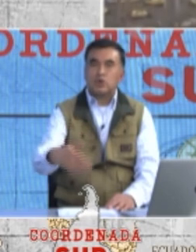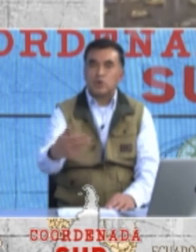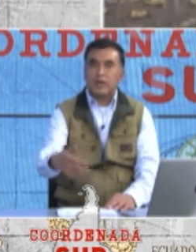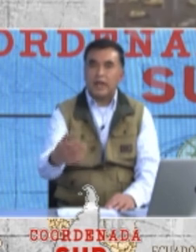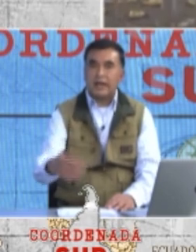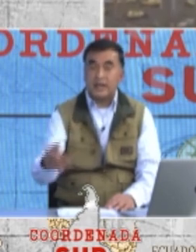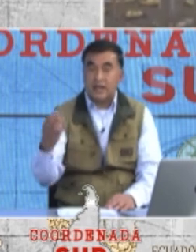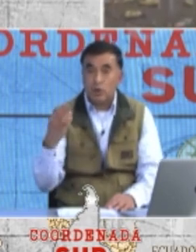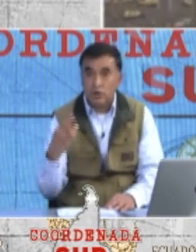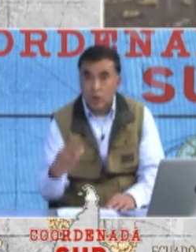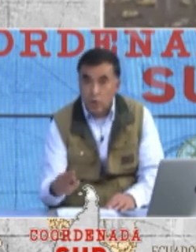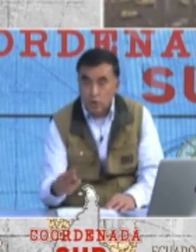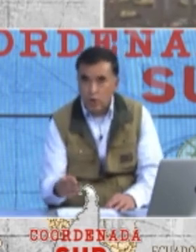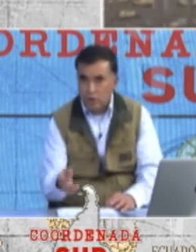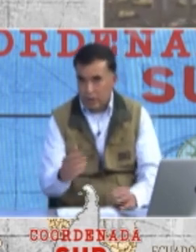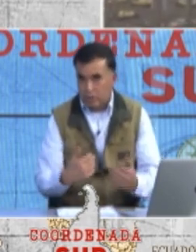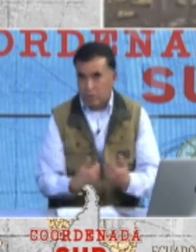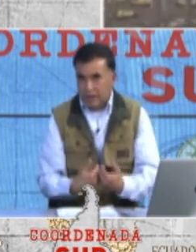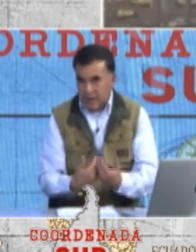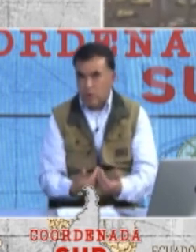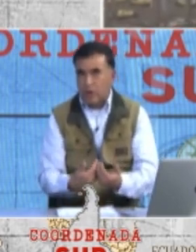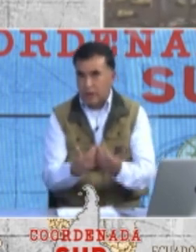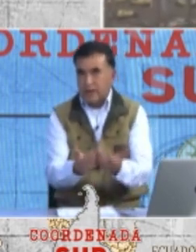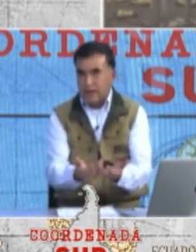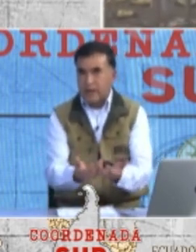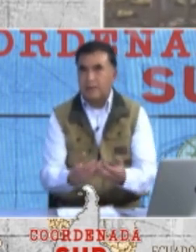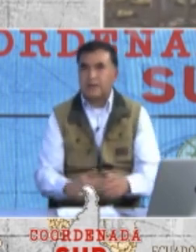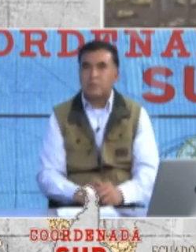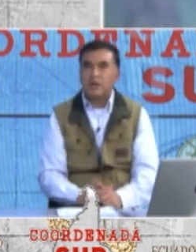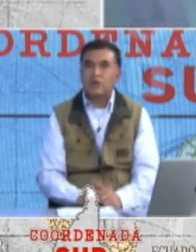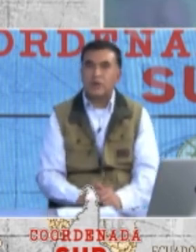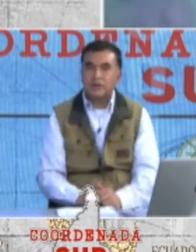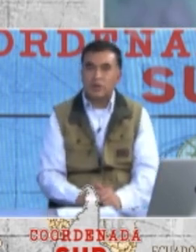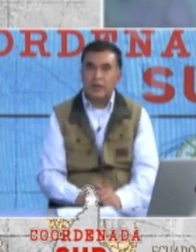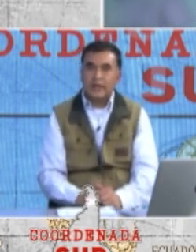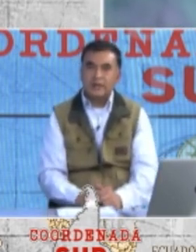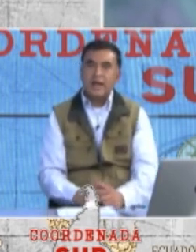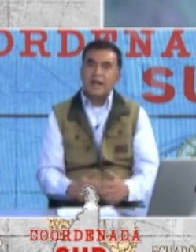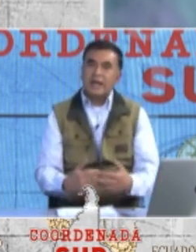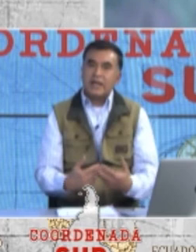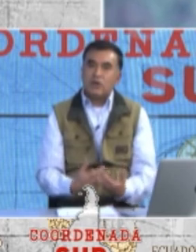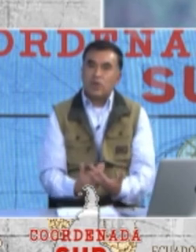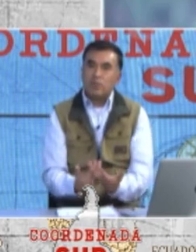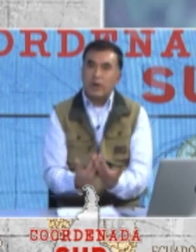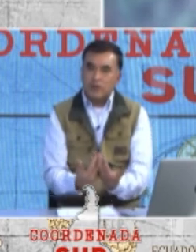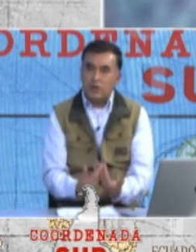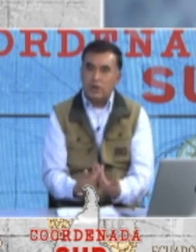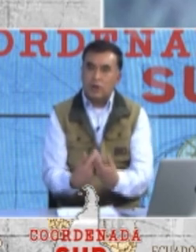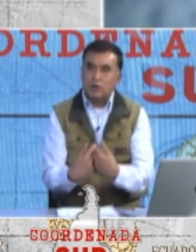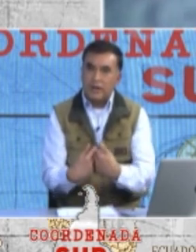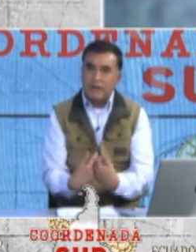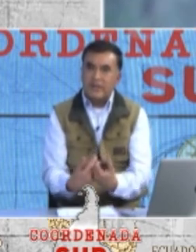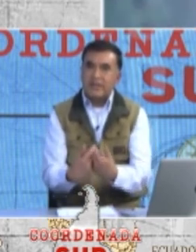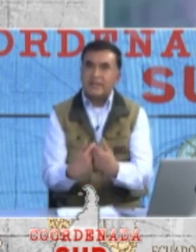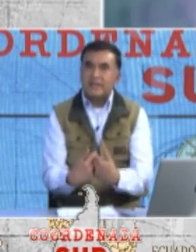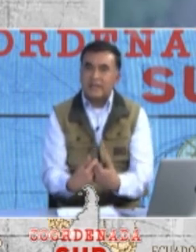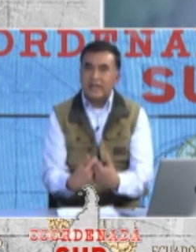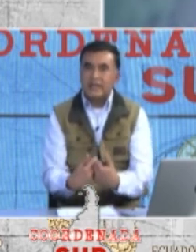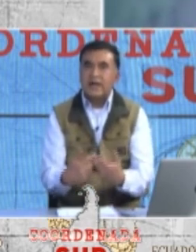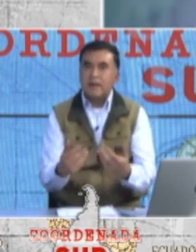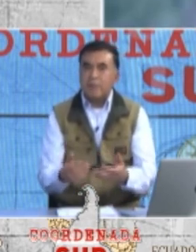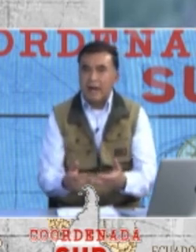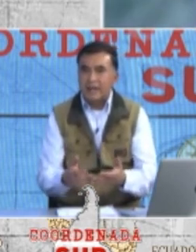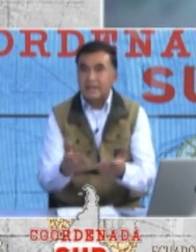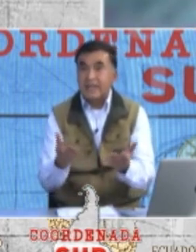la impostura de la guerra. Lo segundo, y yo me temo que tiene que ver también con esto, es la incorporación de los